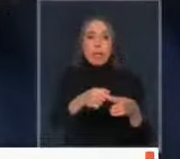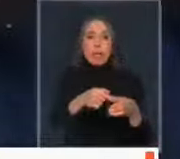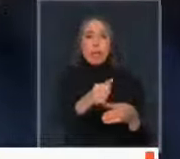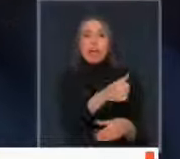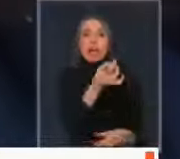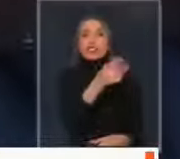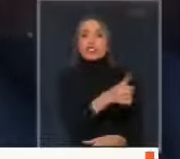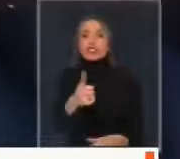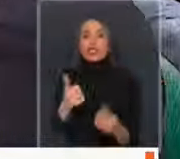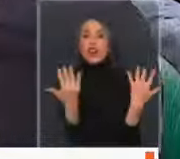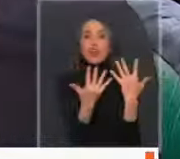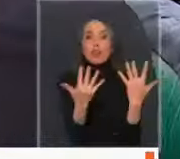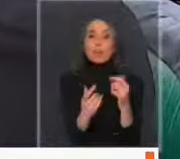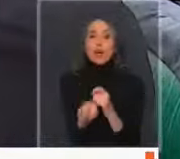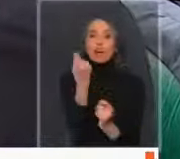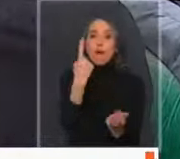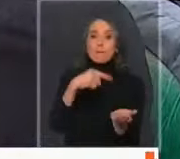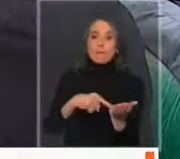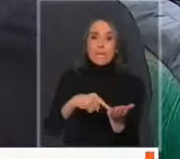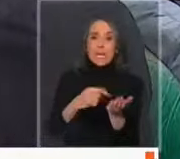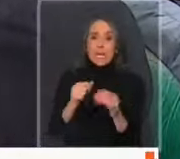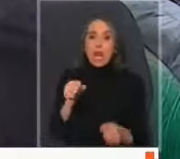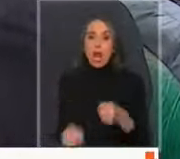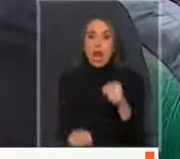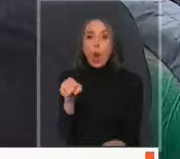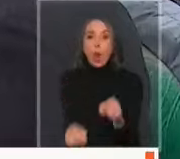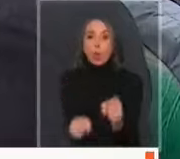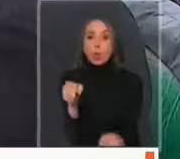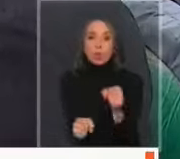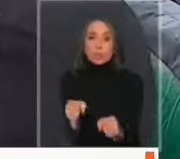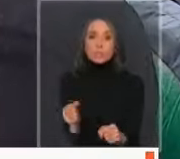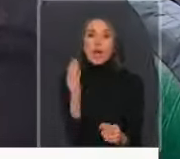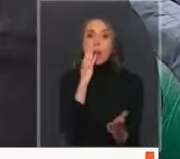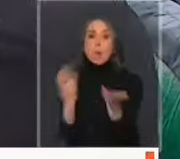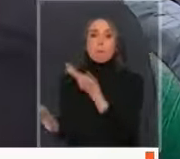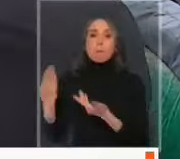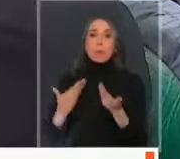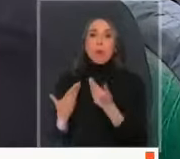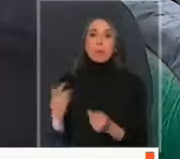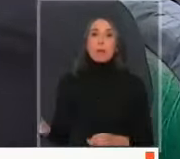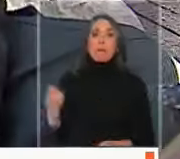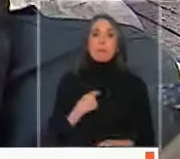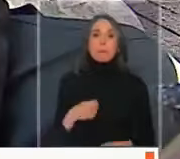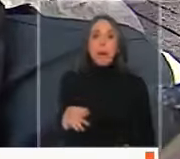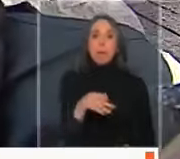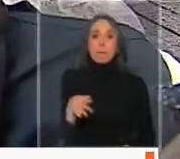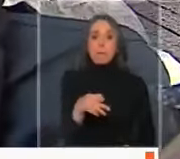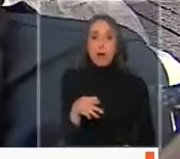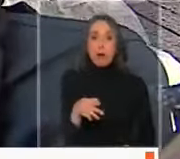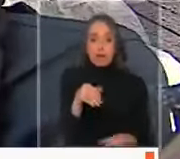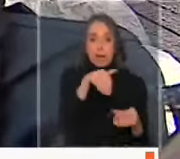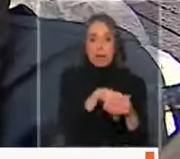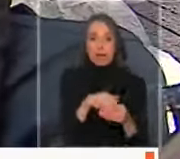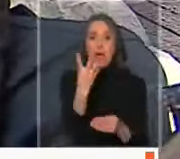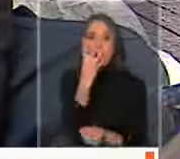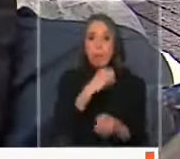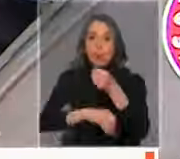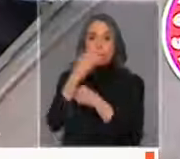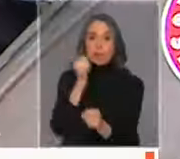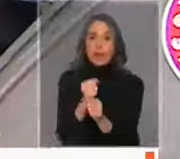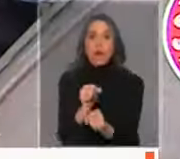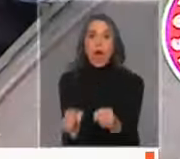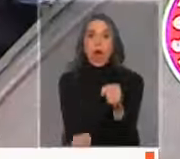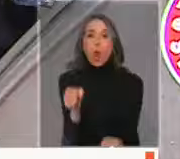Puras monedas de 10. Yo cobro 1.000 pesos la lustrada, pero las propinas o de repente me pagan con monedas. Hace 40 años trabaja